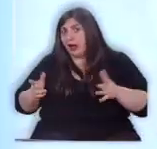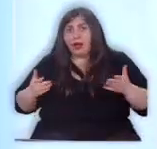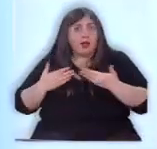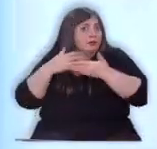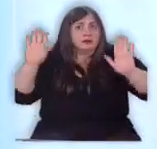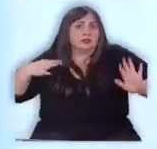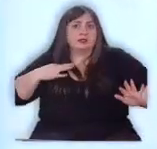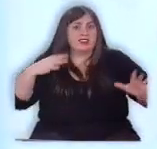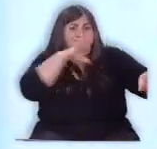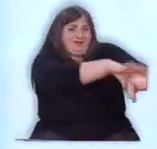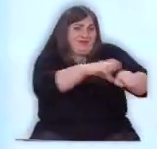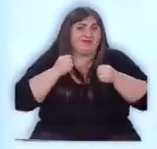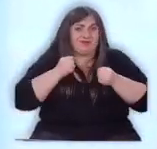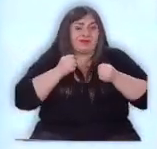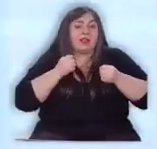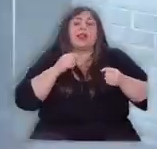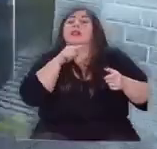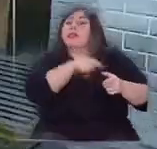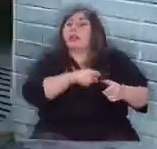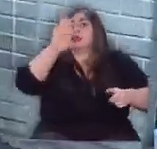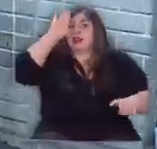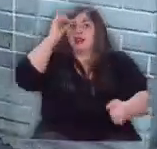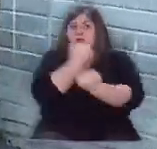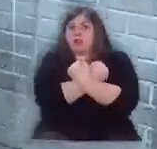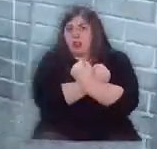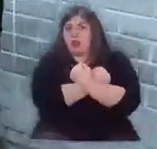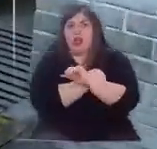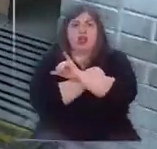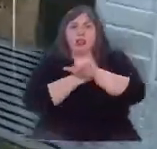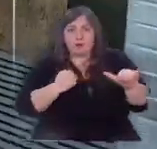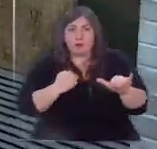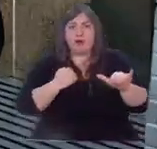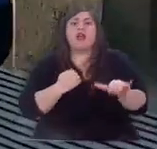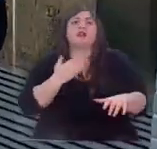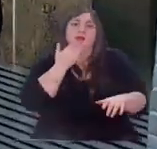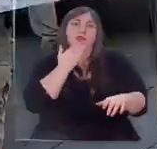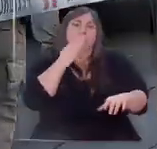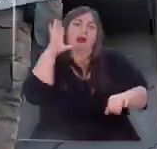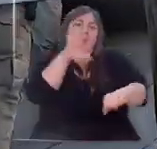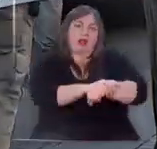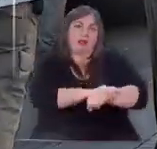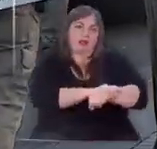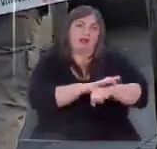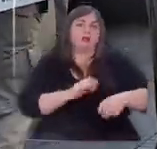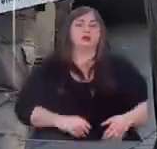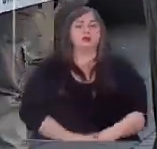por personas civiles y Carabineros luego procede también a su detención.